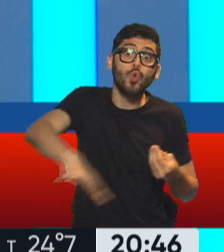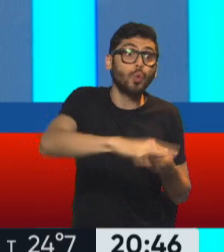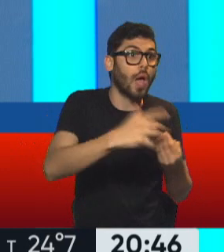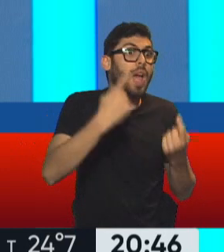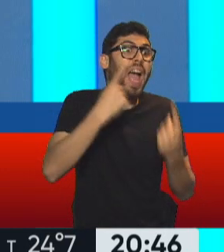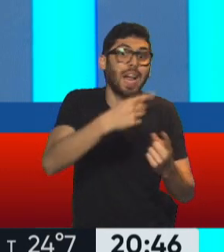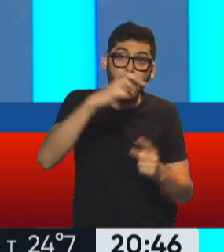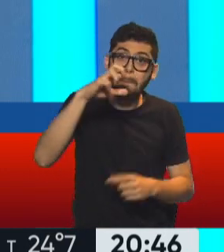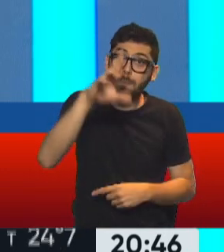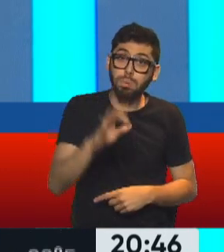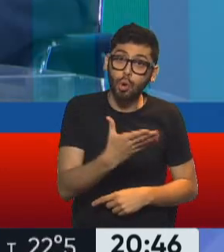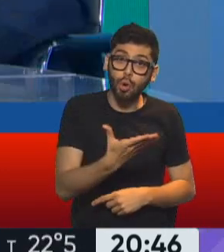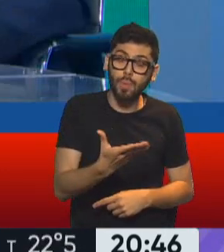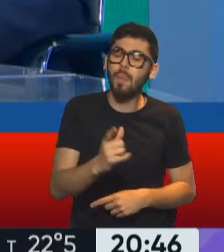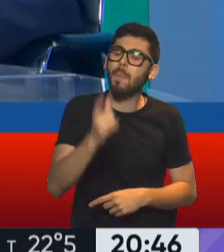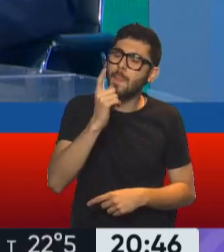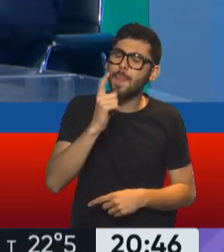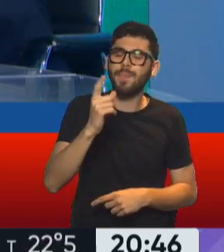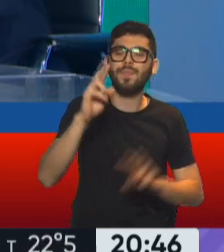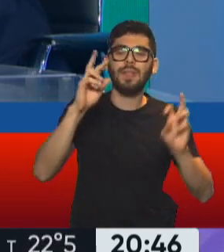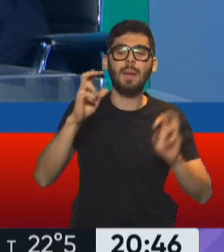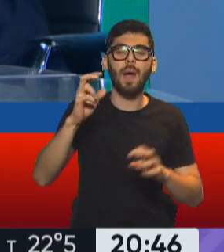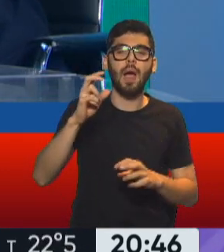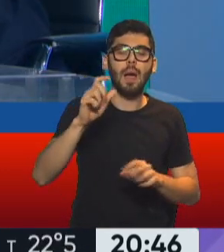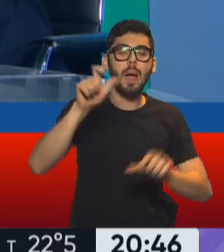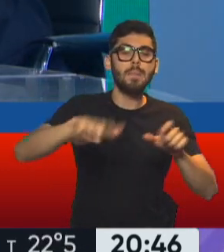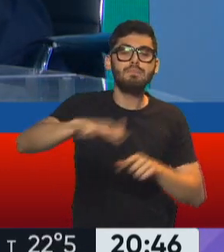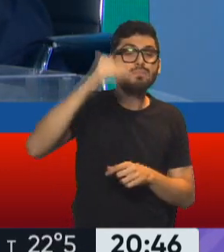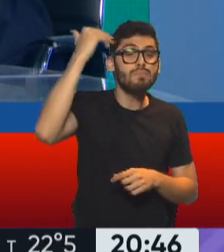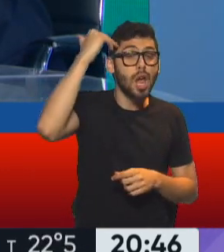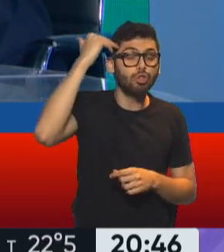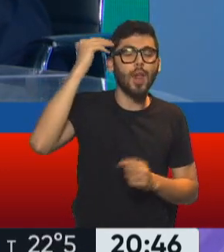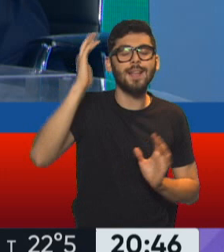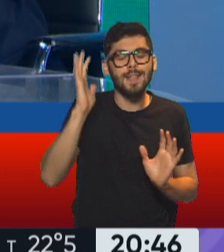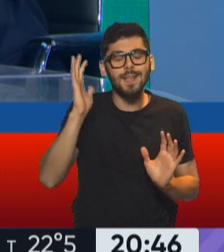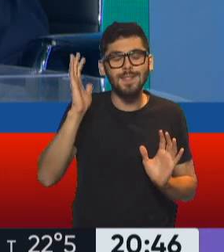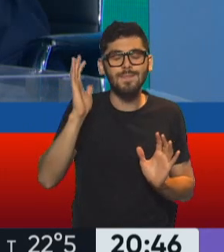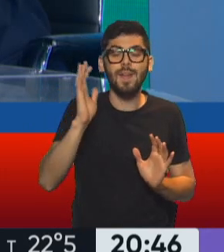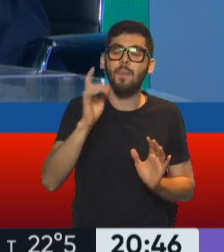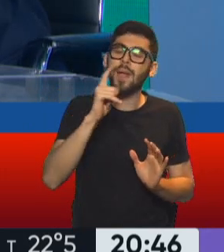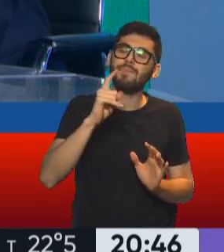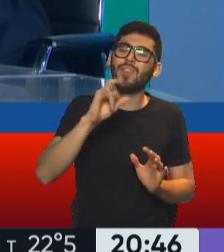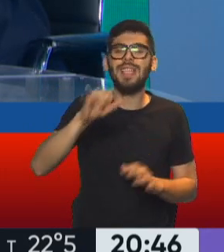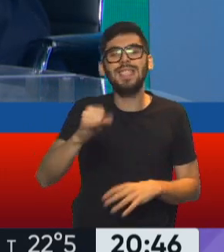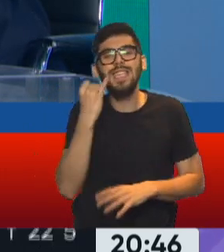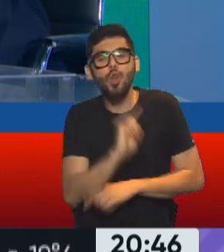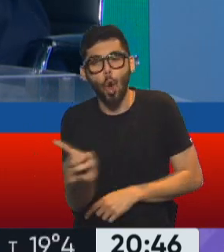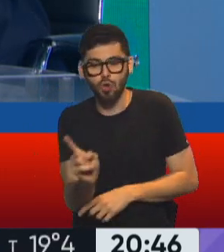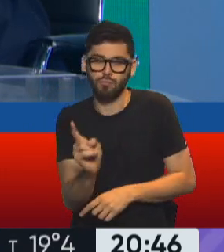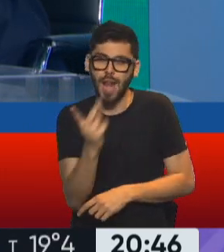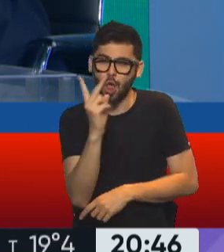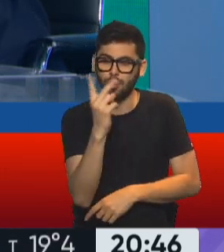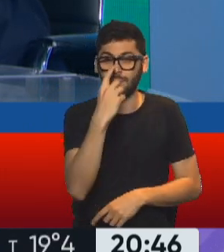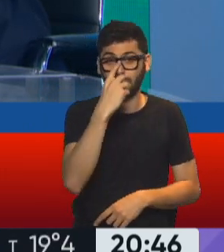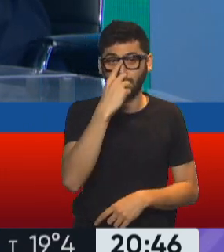la deuda. Yo creo que ahí la ideología juega muchas cosas. Yo creo que sí, no, yo creo que hay